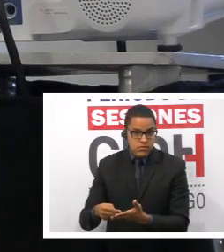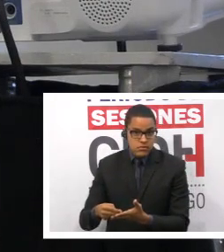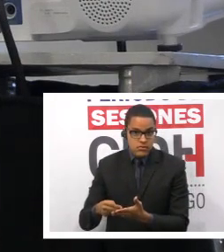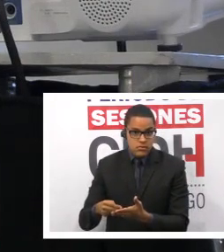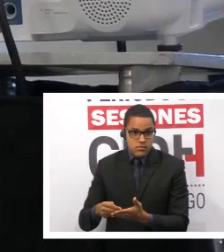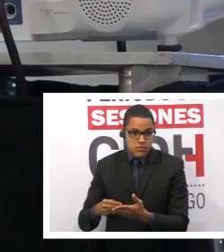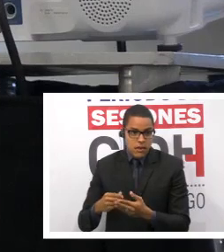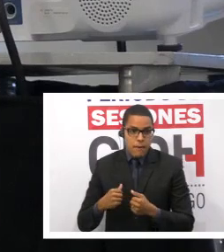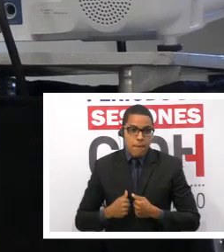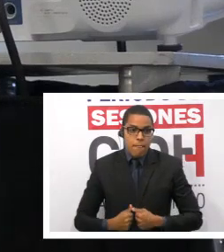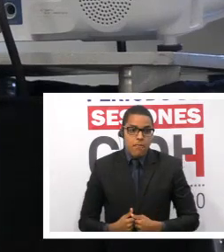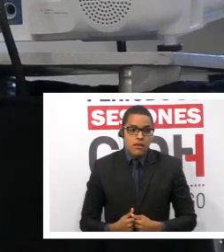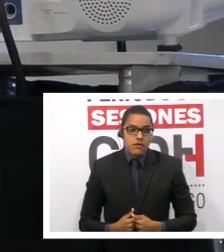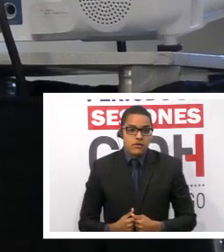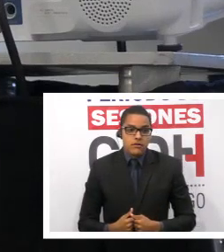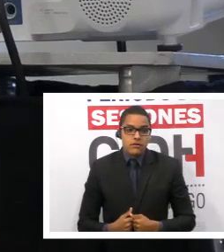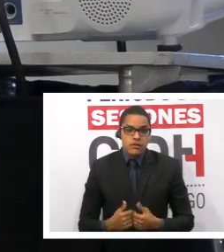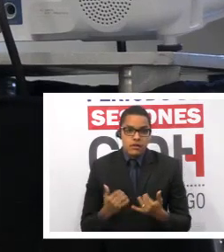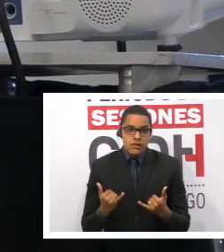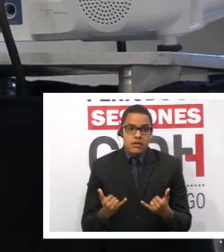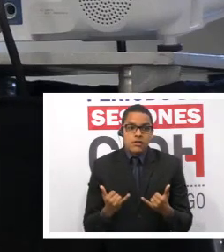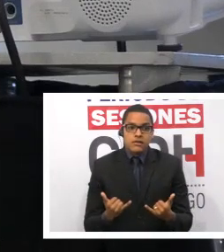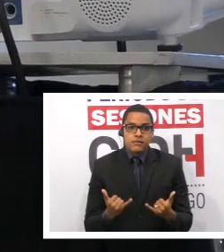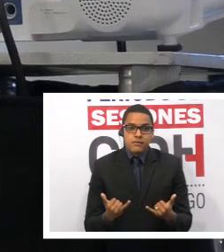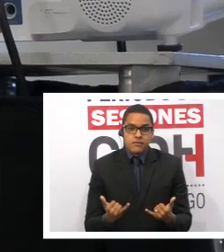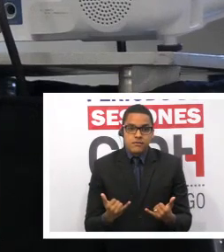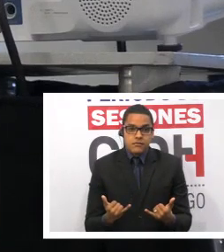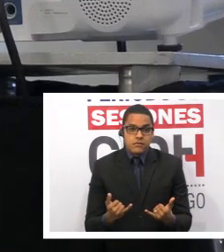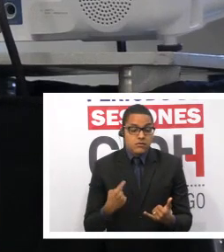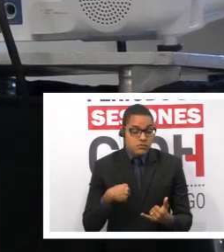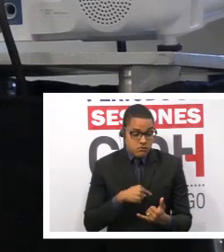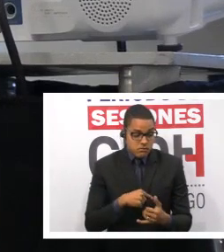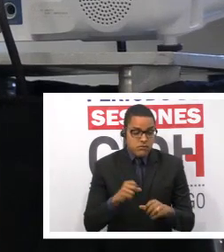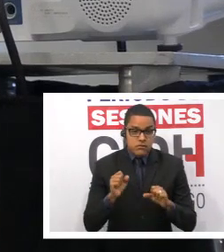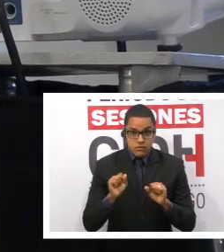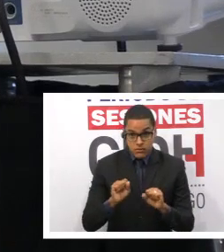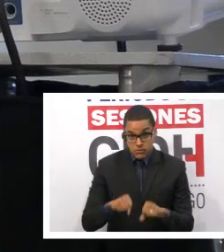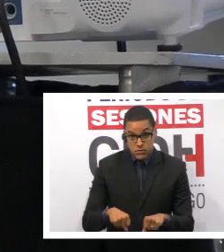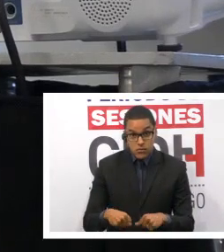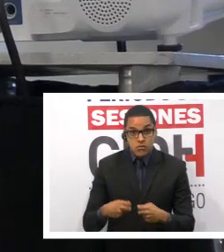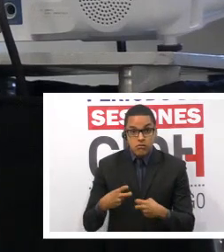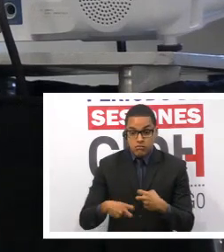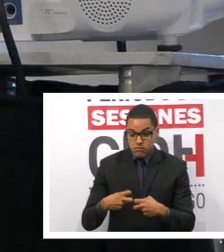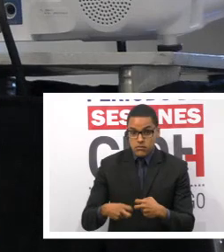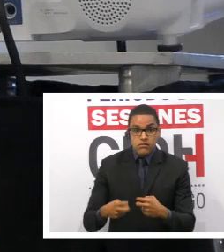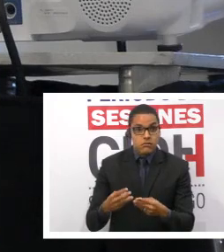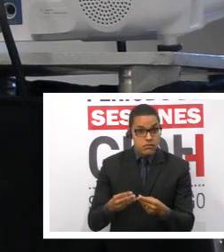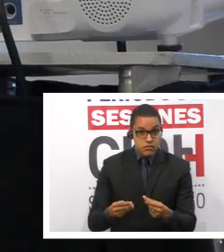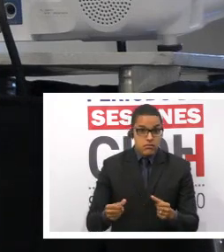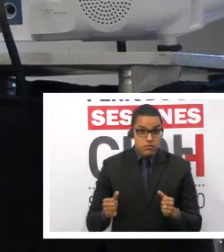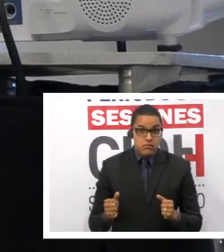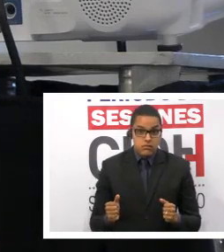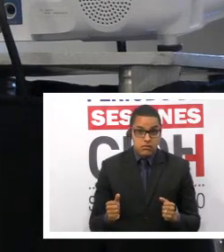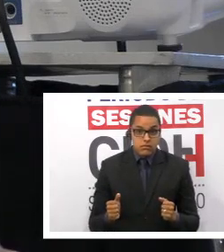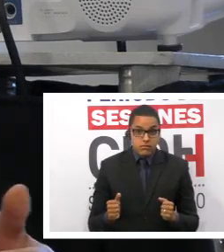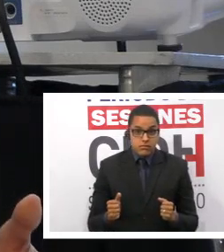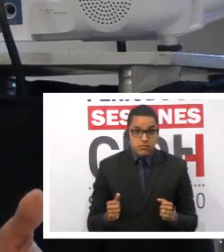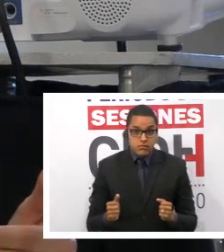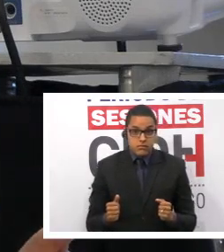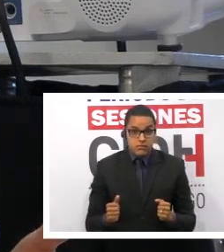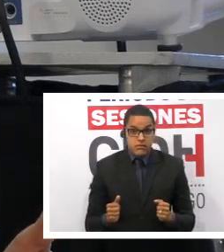clara ahora con la implementación de las los objetivos de desarrollo sostenible en la región que los países